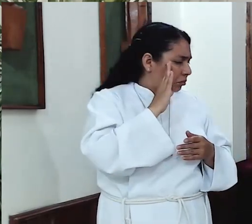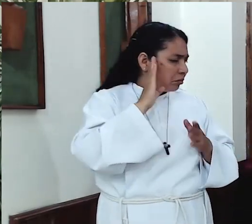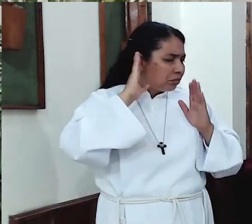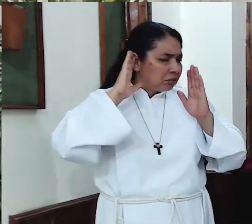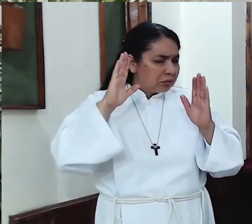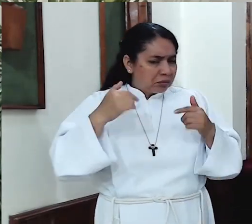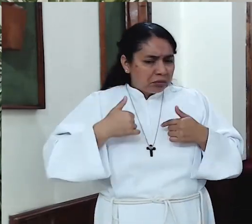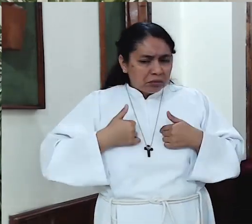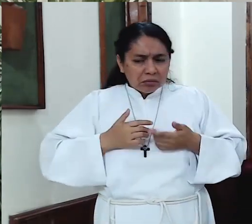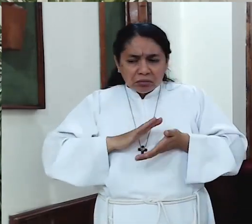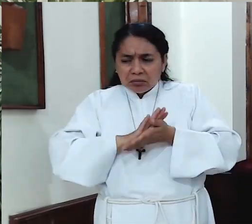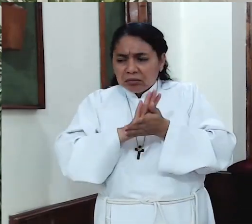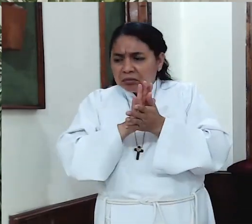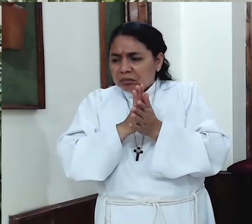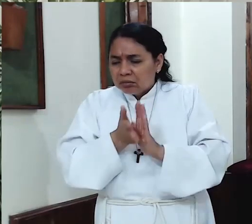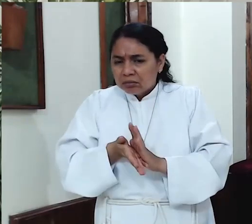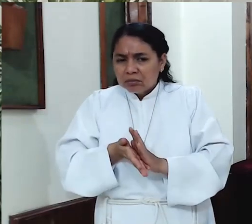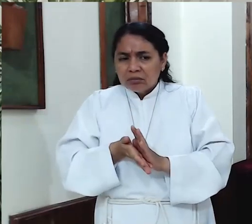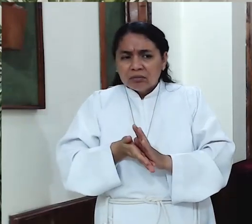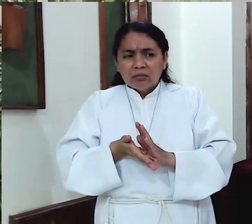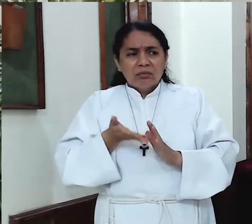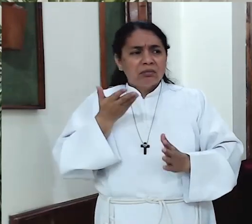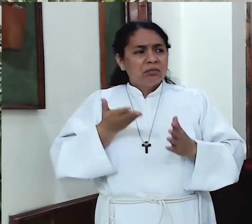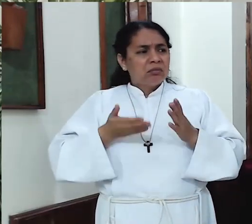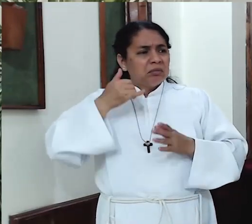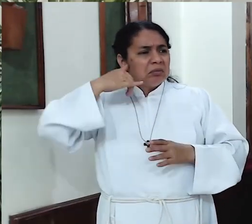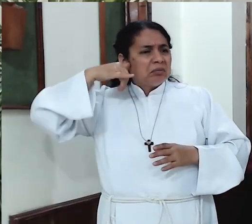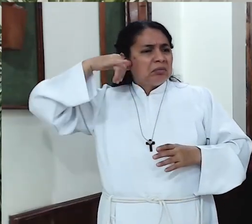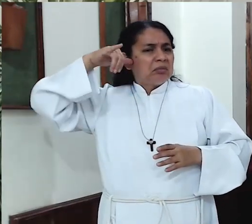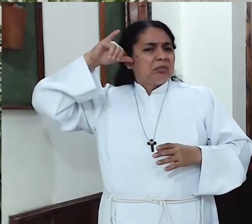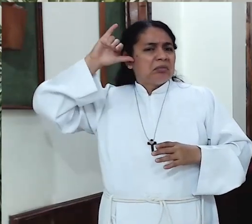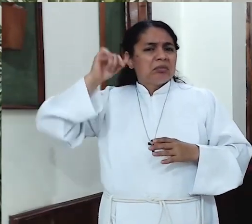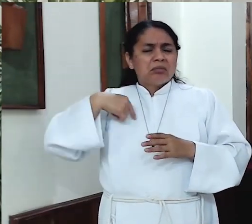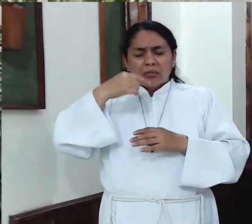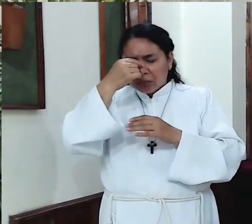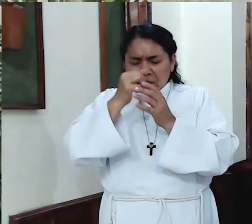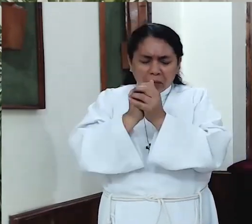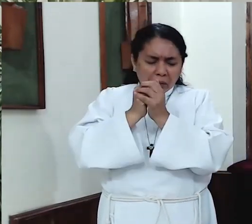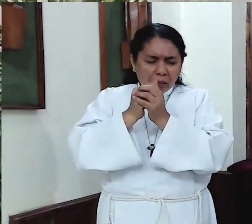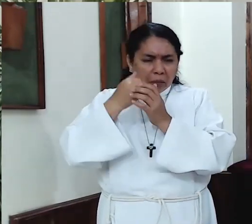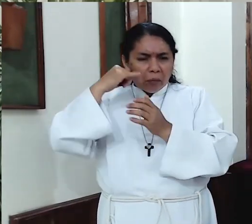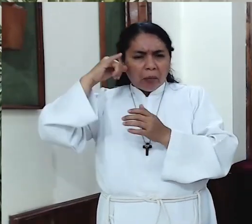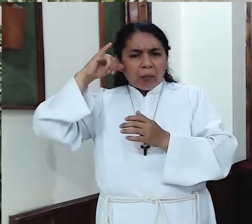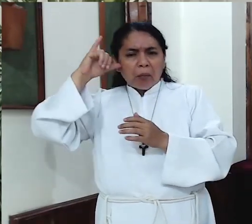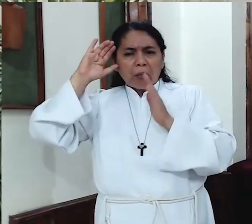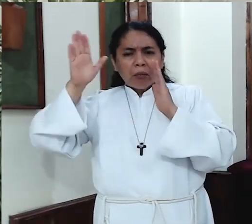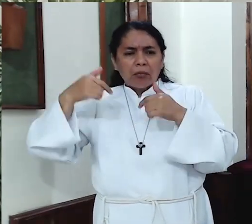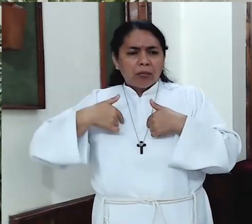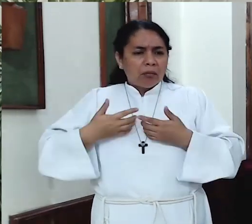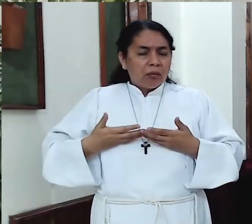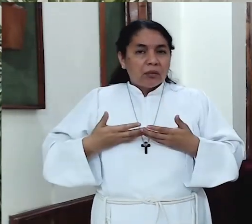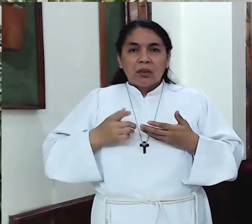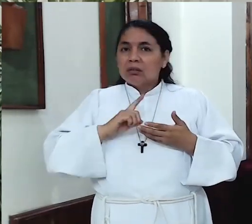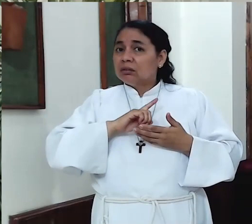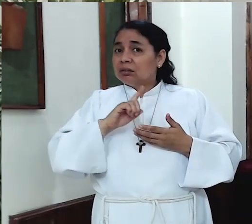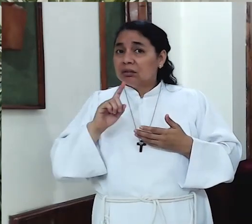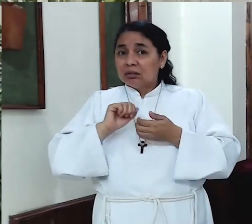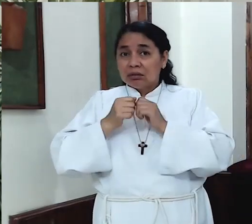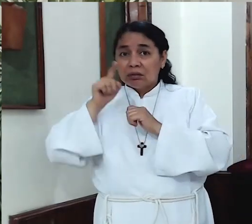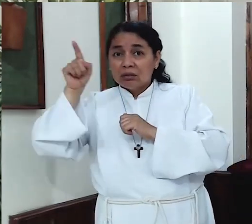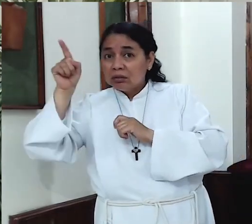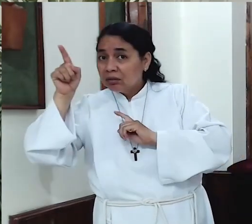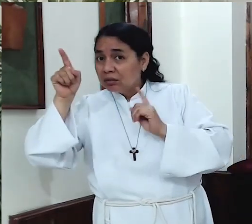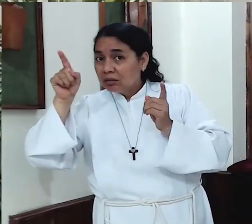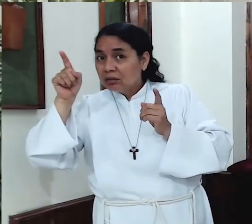escucha. Parece que fuera sordo a nuestras oraciones. Pero el problema no está ahí, estamos nosotros, que estamos